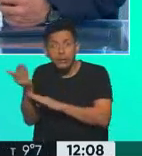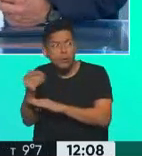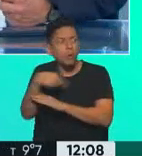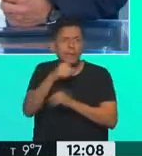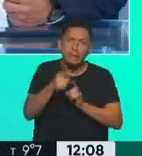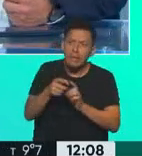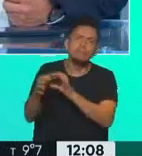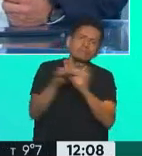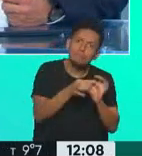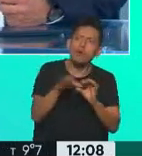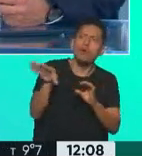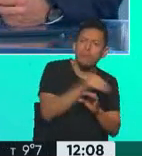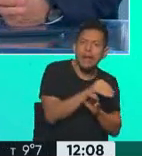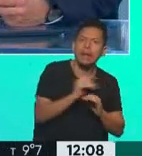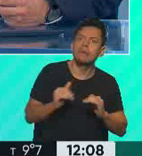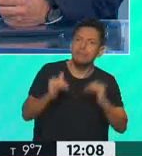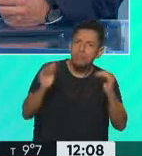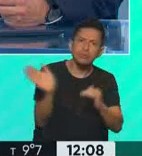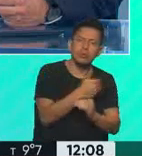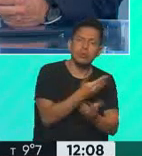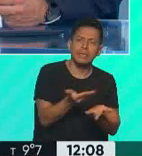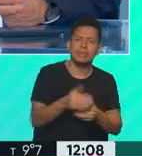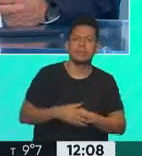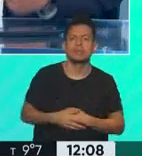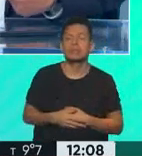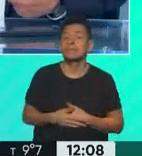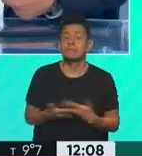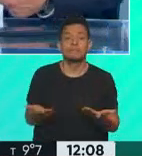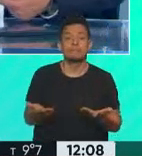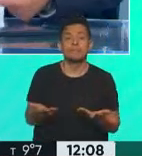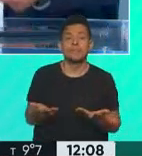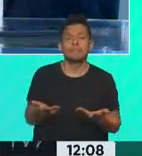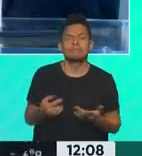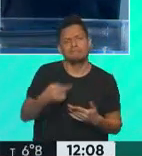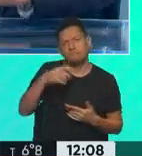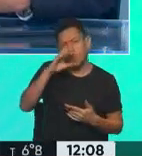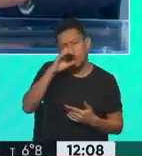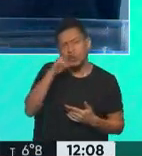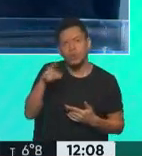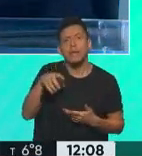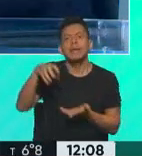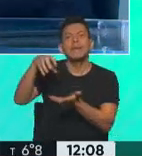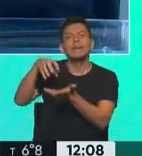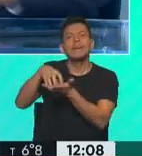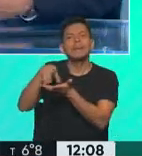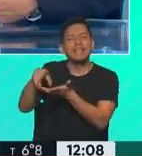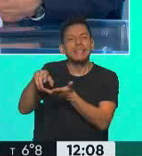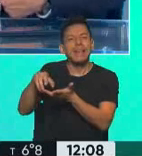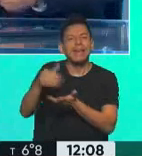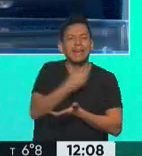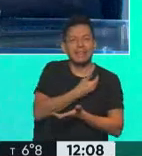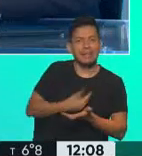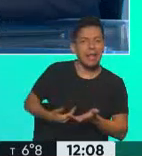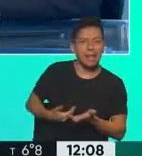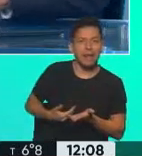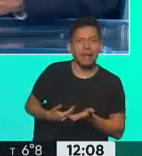demás, por seguir a la anterior, a las 24 o 48 horas aumentan. En este caso lo curioso es que la empresa estatal es la que sigue a la privada, no